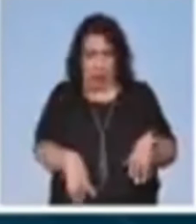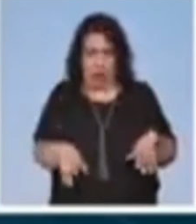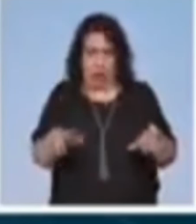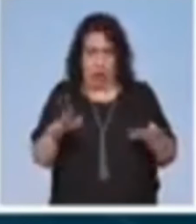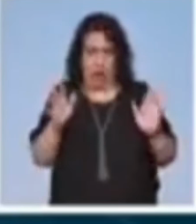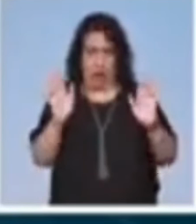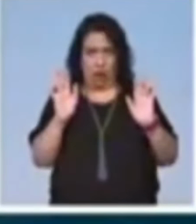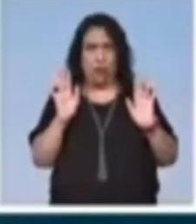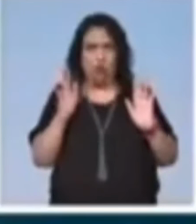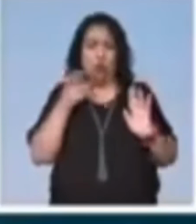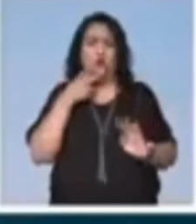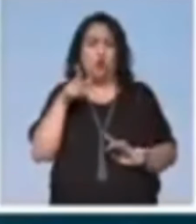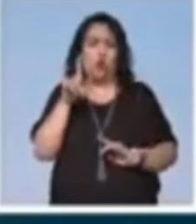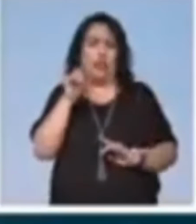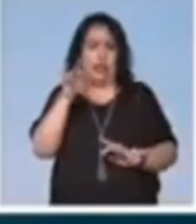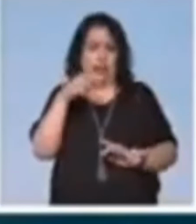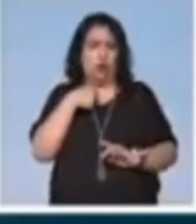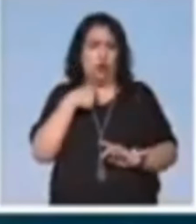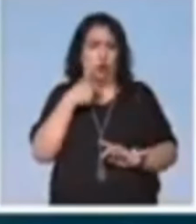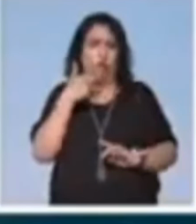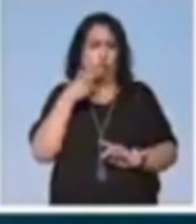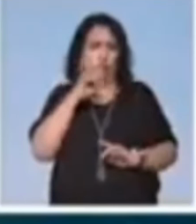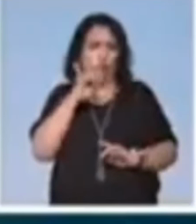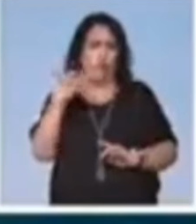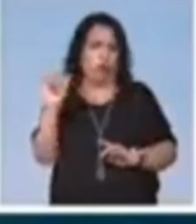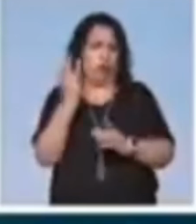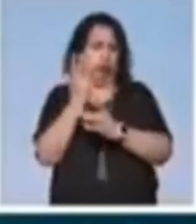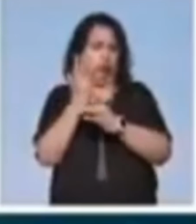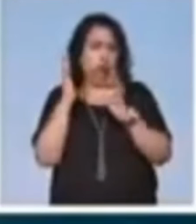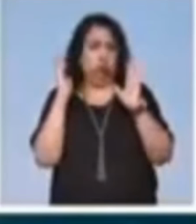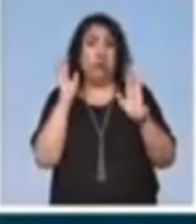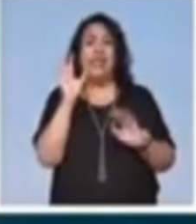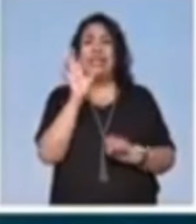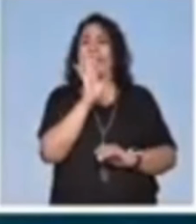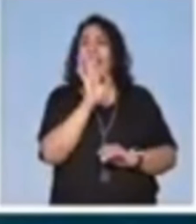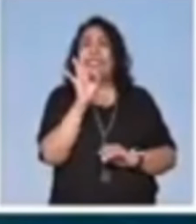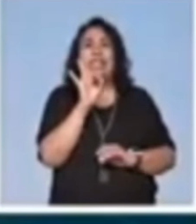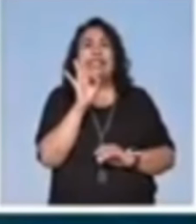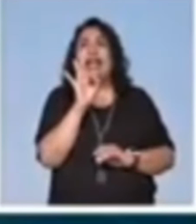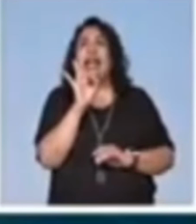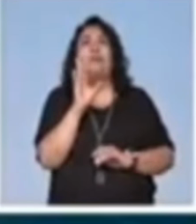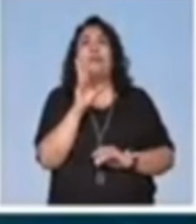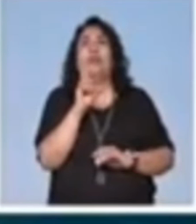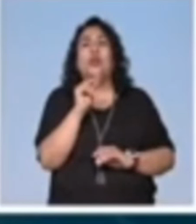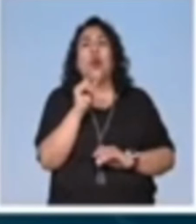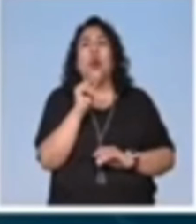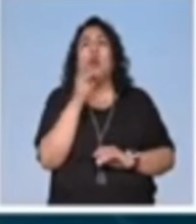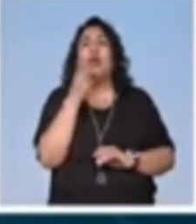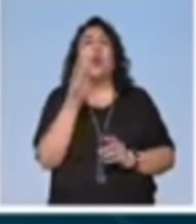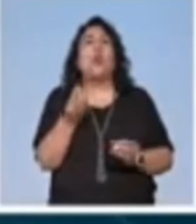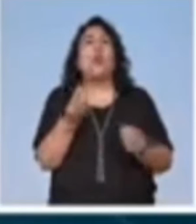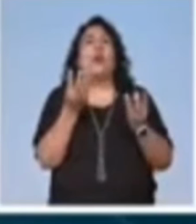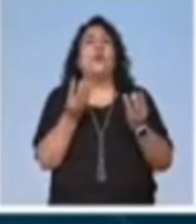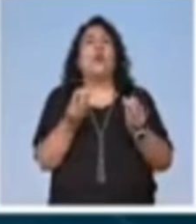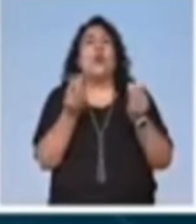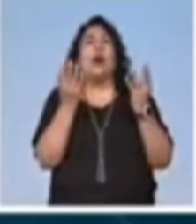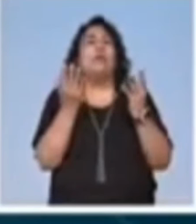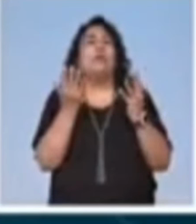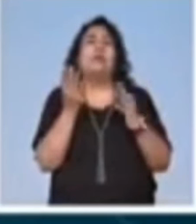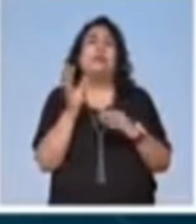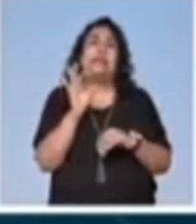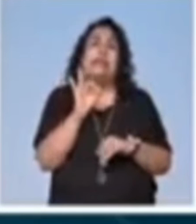sido. No, eso es una obra digital que yo utilicé inteligencia artificial. Probablemente no estemos hablando a nivel cuantitativo, a lo